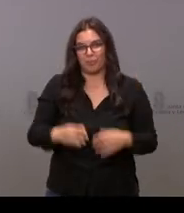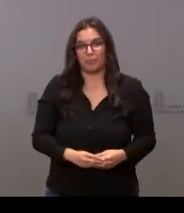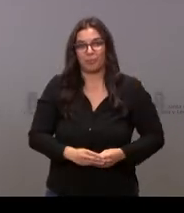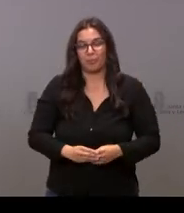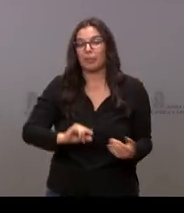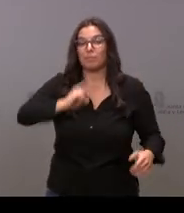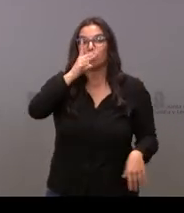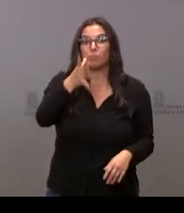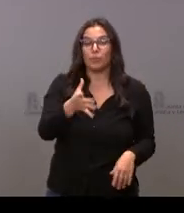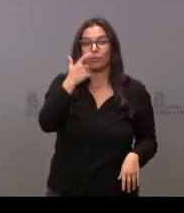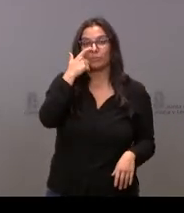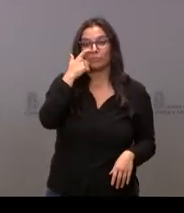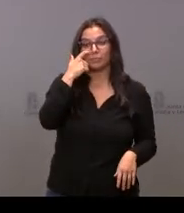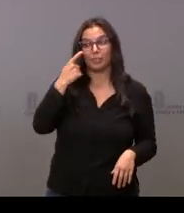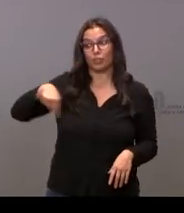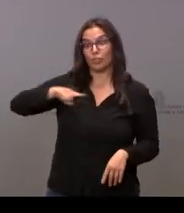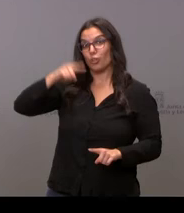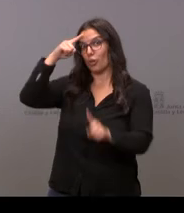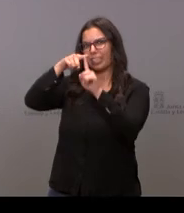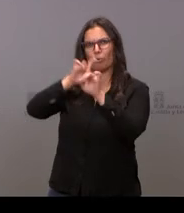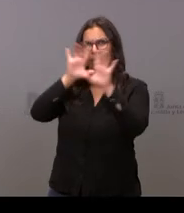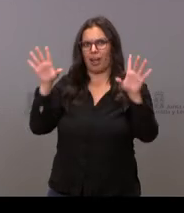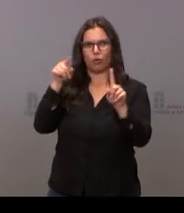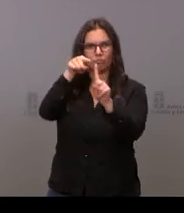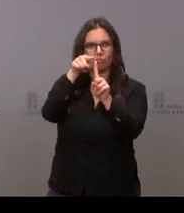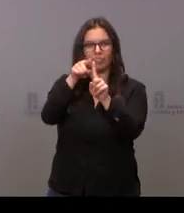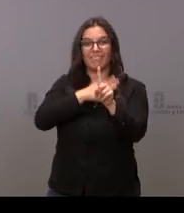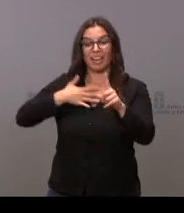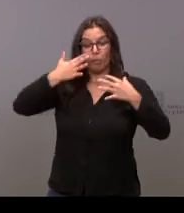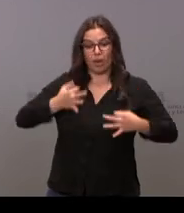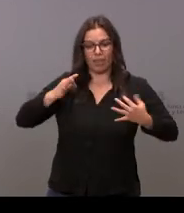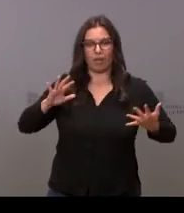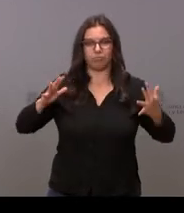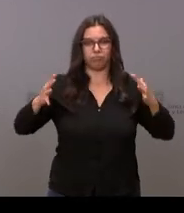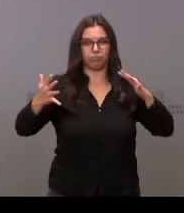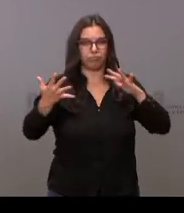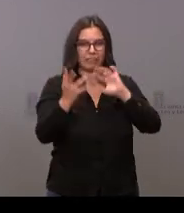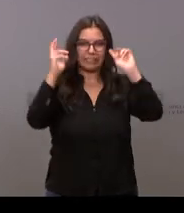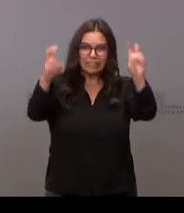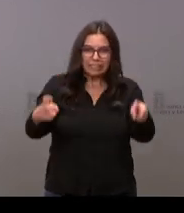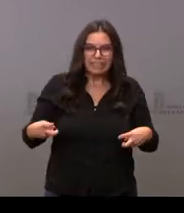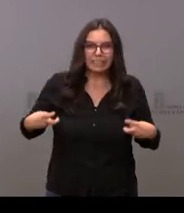todo porque tenemos claro el objetivo queremos cambiar la realidad queremos transformar